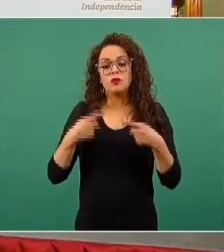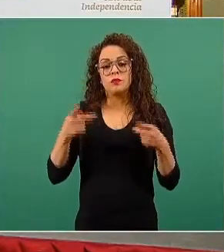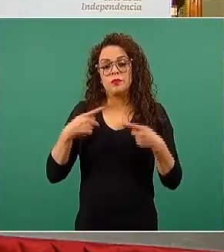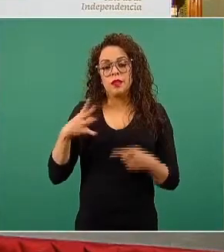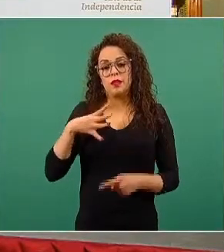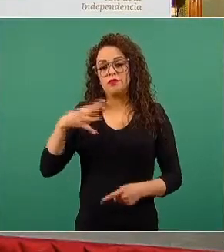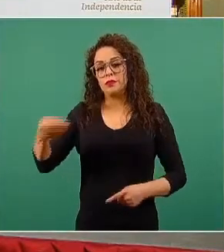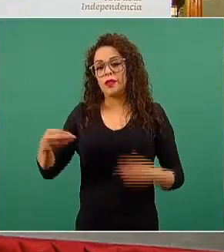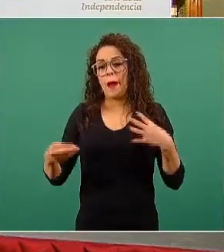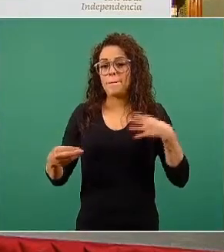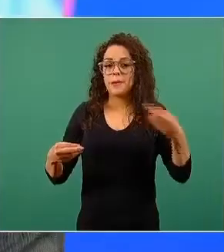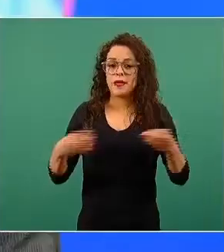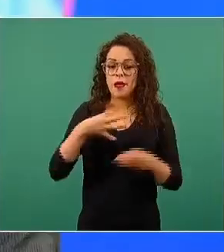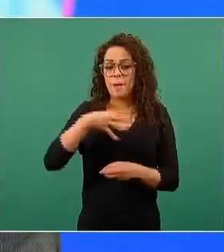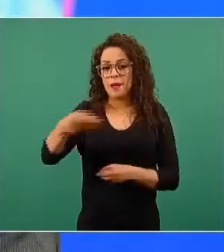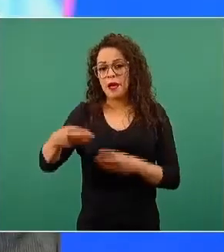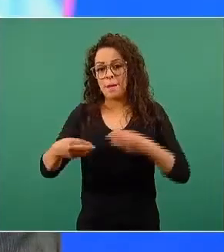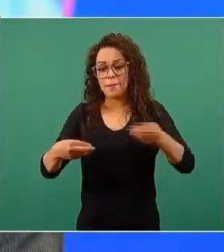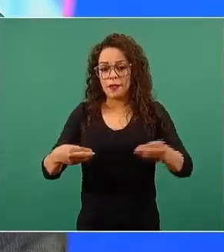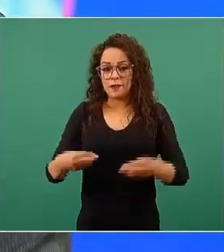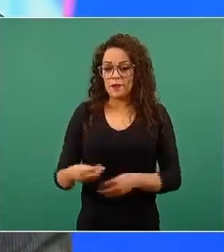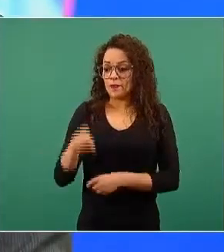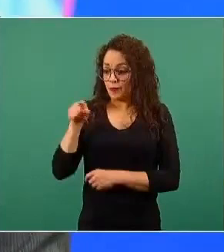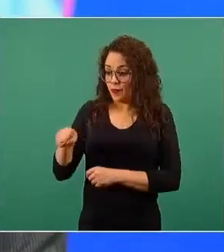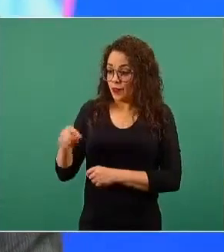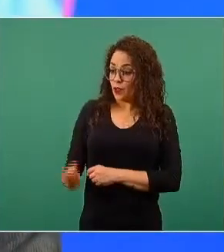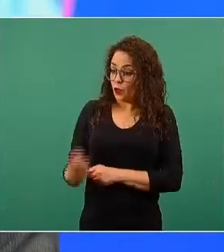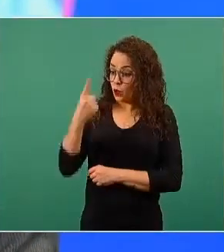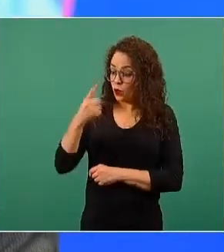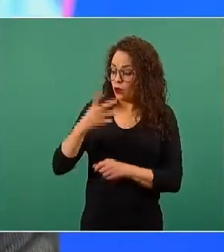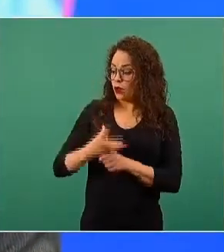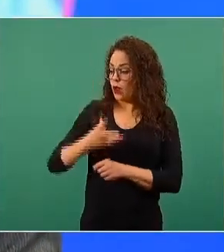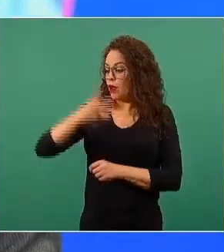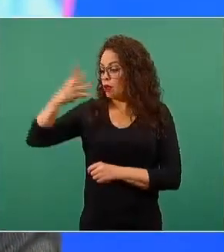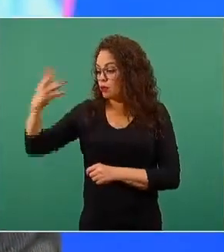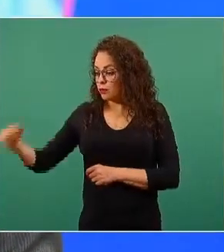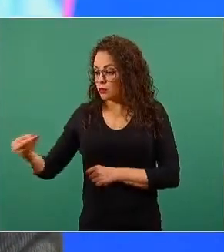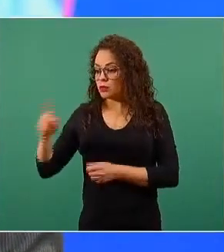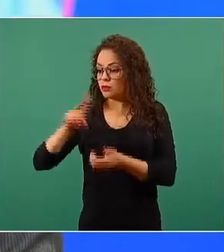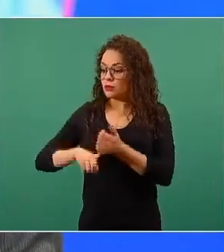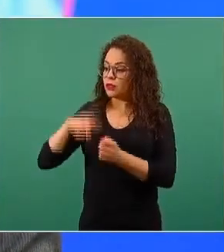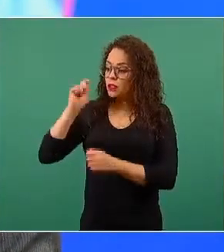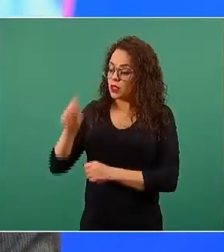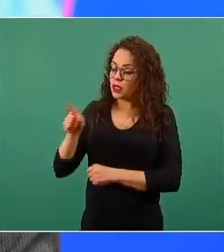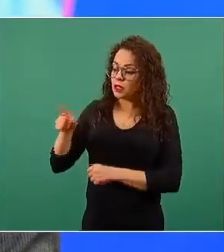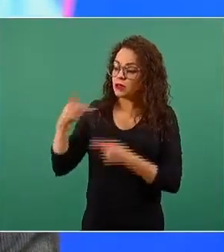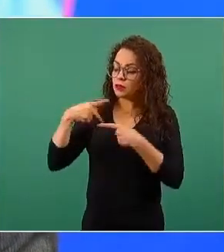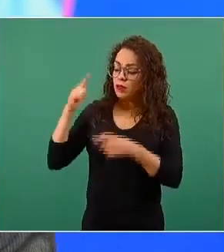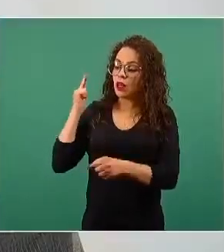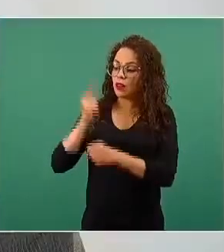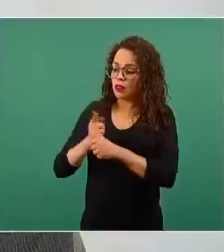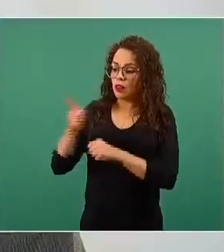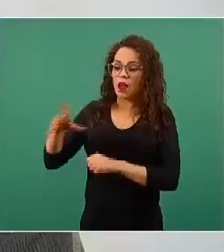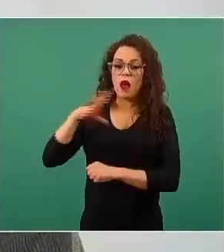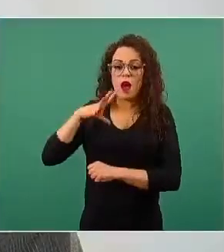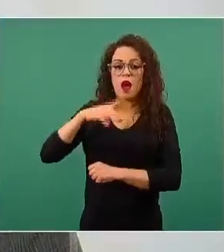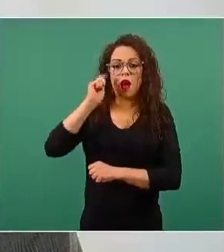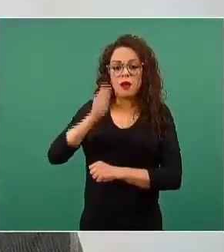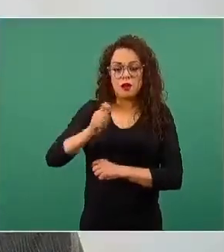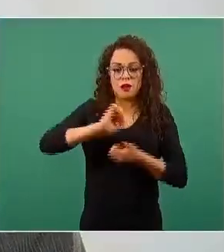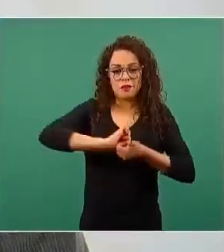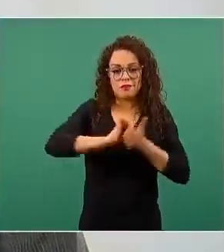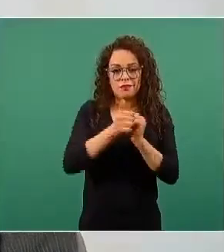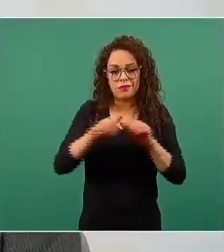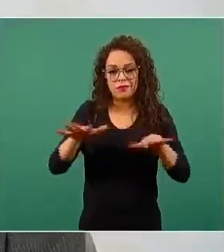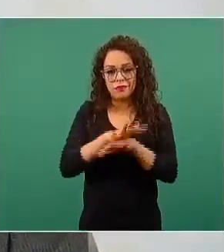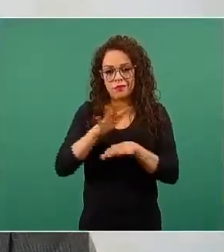y una de esas personas es la que contagia a lo que llamábamos el caso índice, la persona que fue identificada con la secuenciación